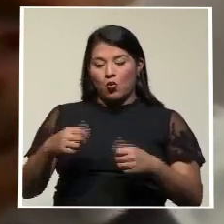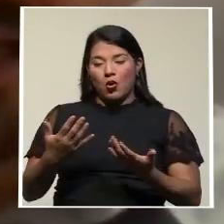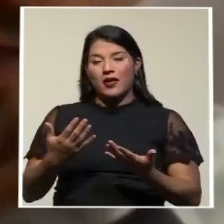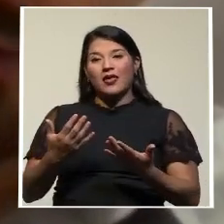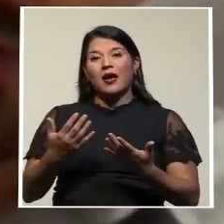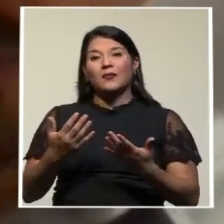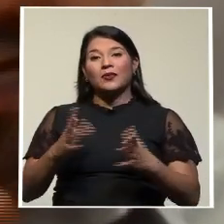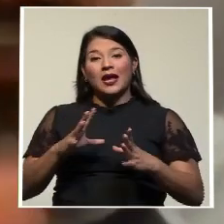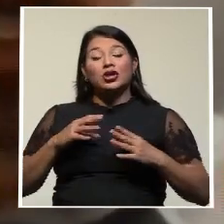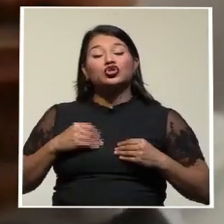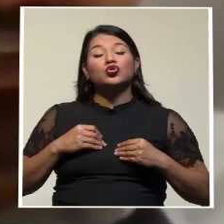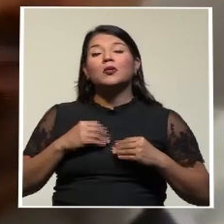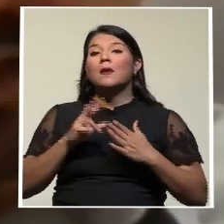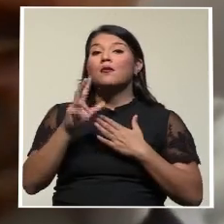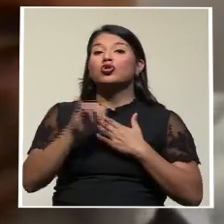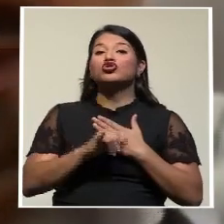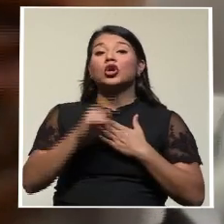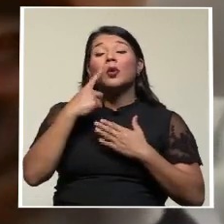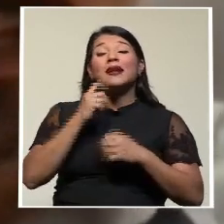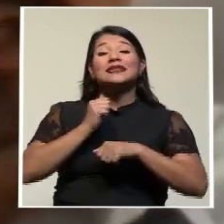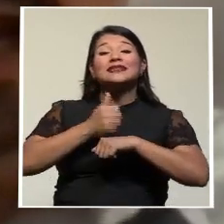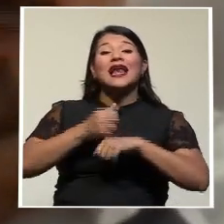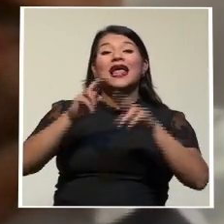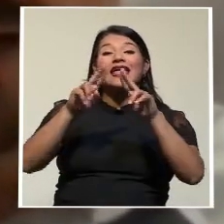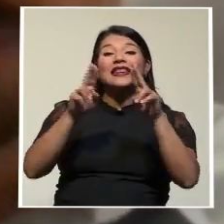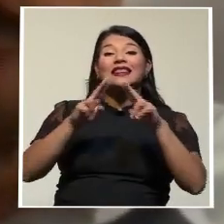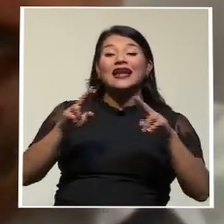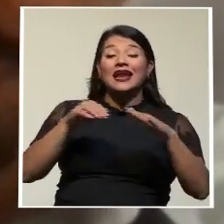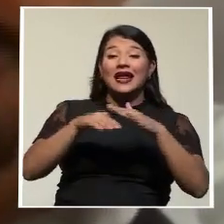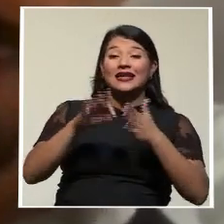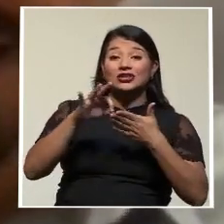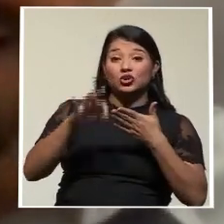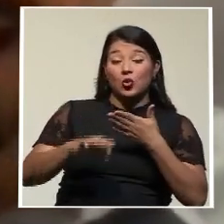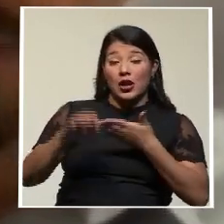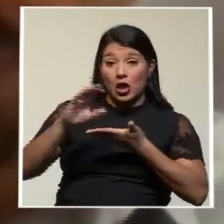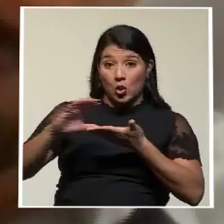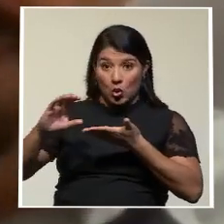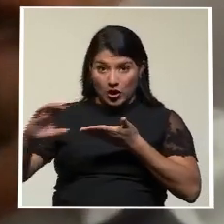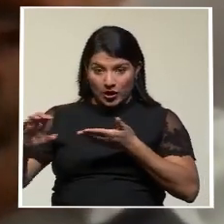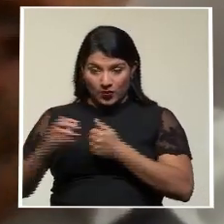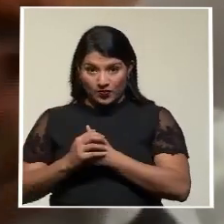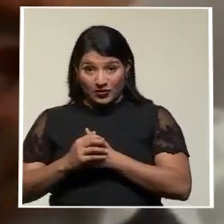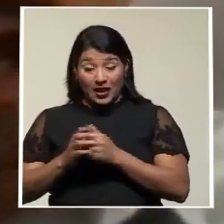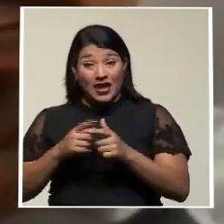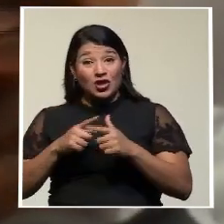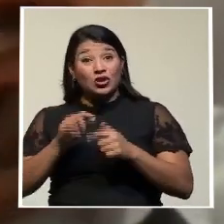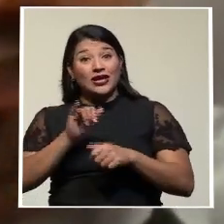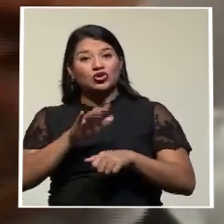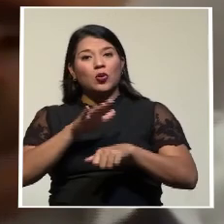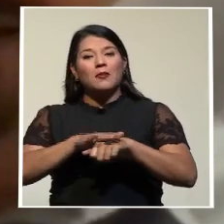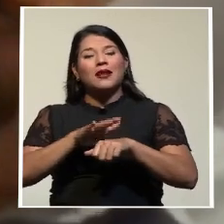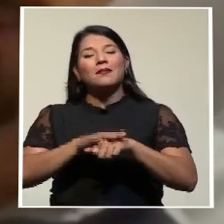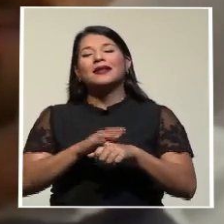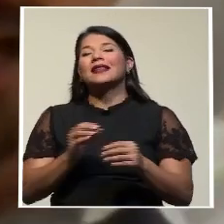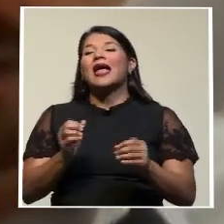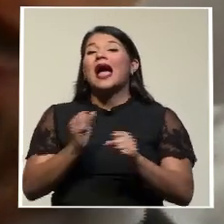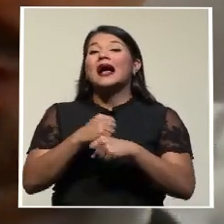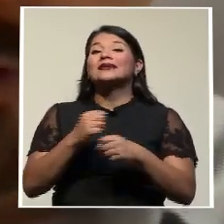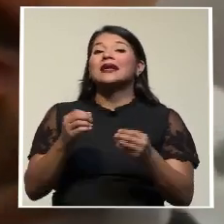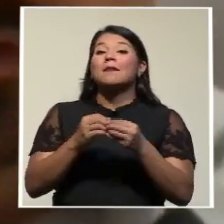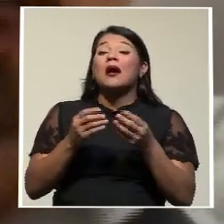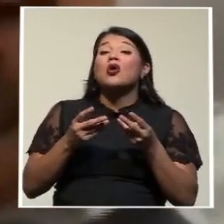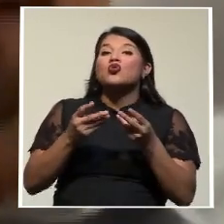tienen que ver con llevar el Internet de banda ancha a escuelas y colegios. Eso permitiría agilizar y optimizar el uso